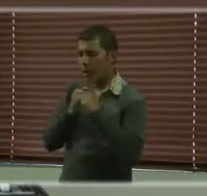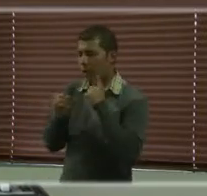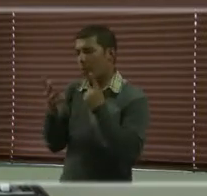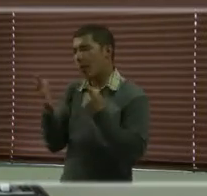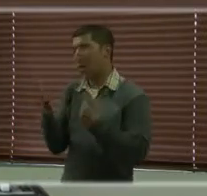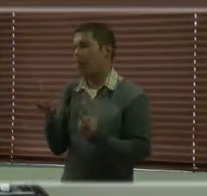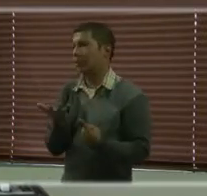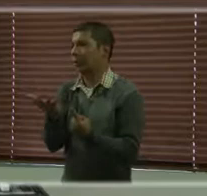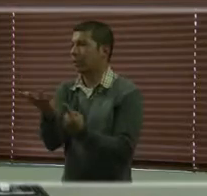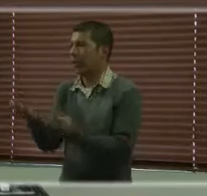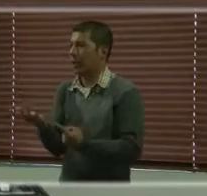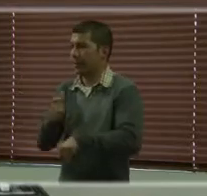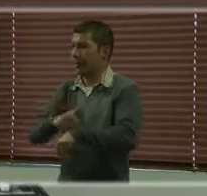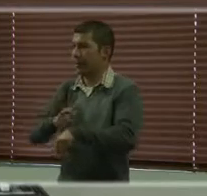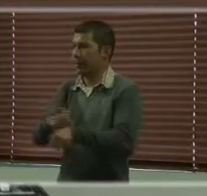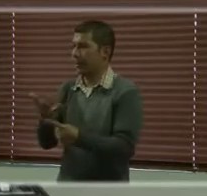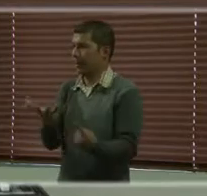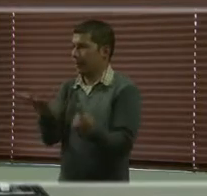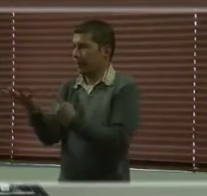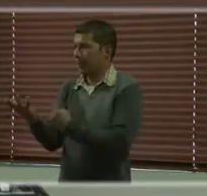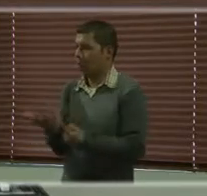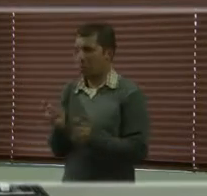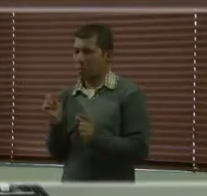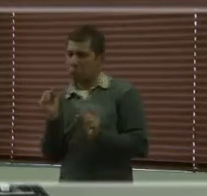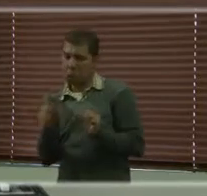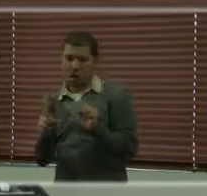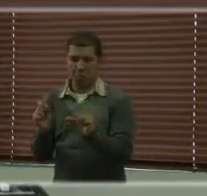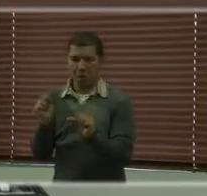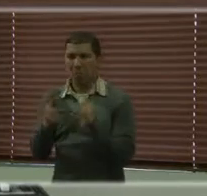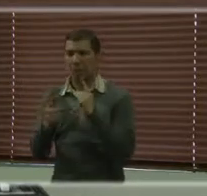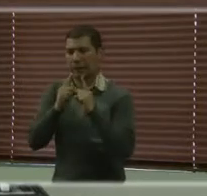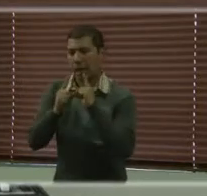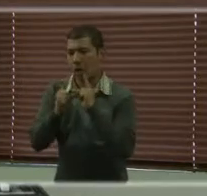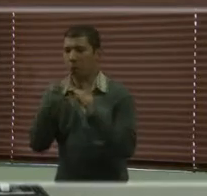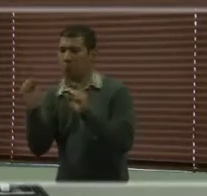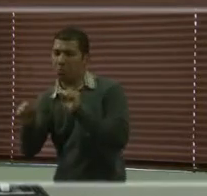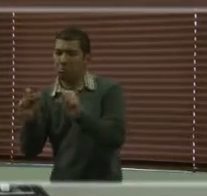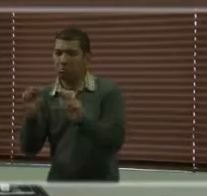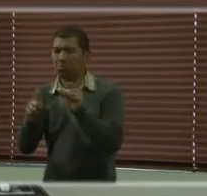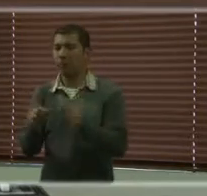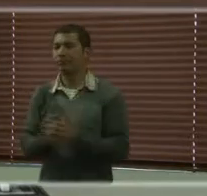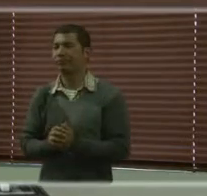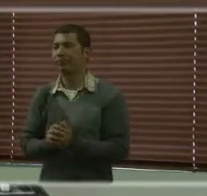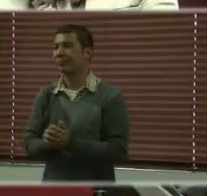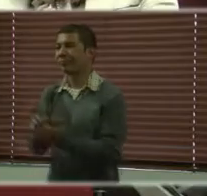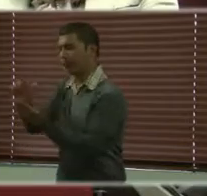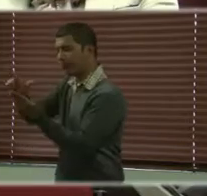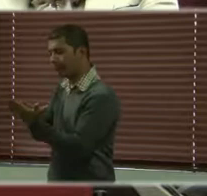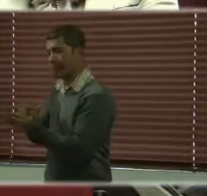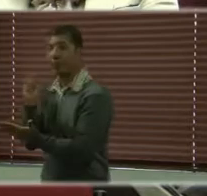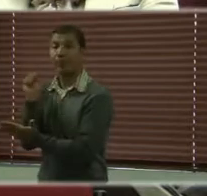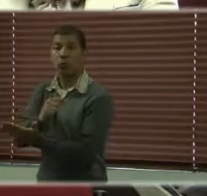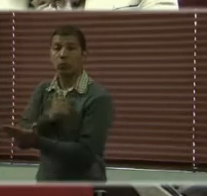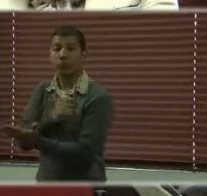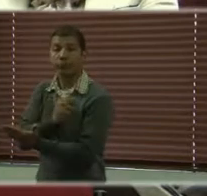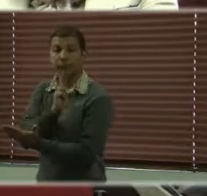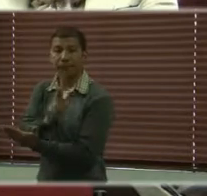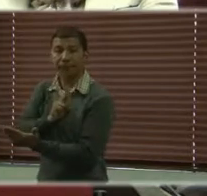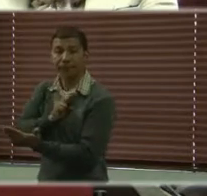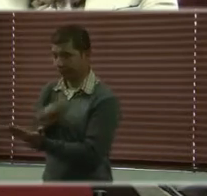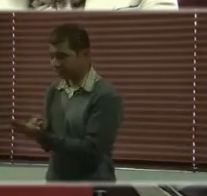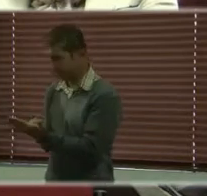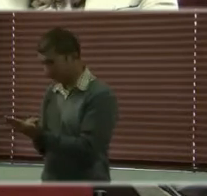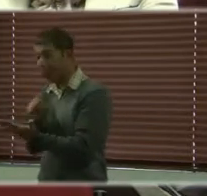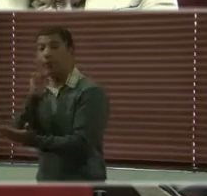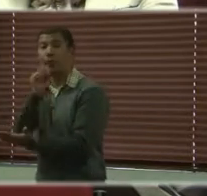más conveniente dialogar que preguntar en listas de preguntas porque suele ser a veces que